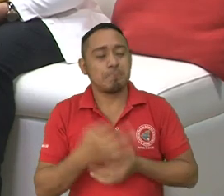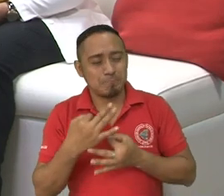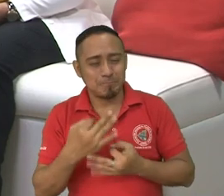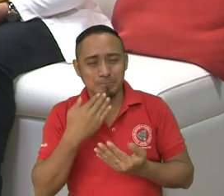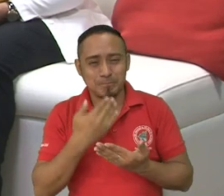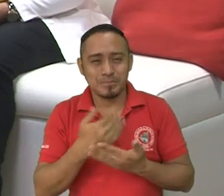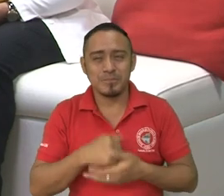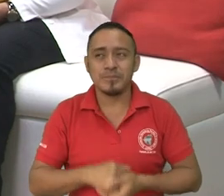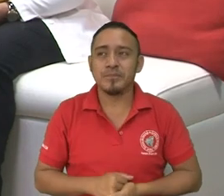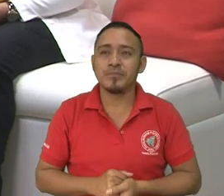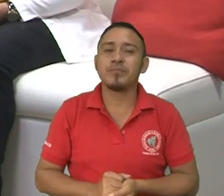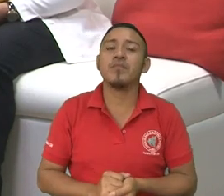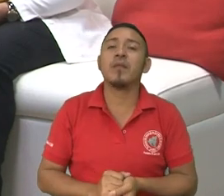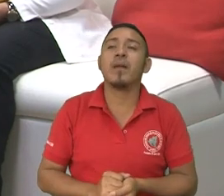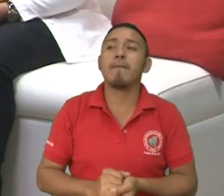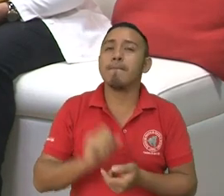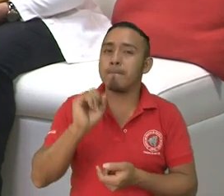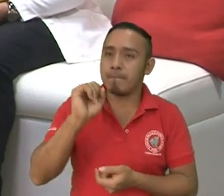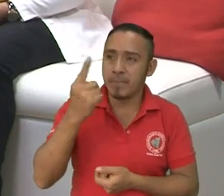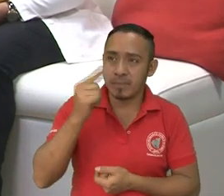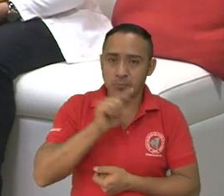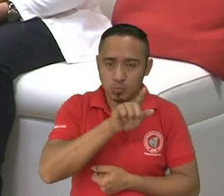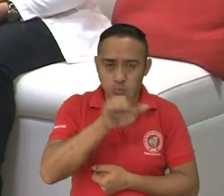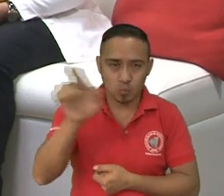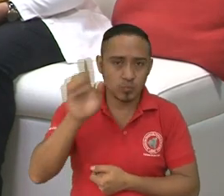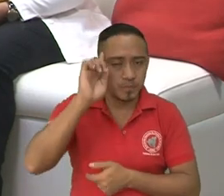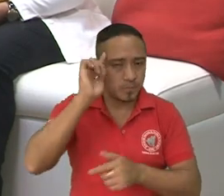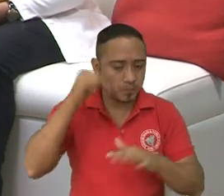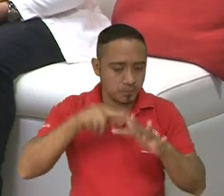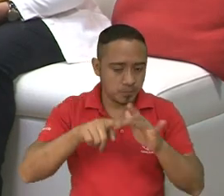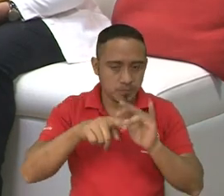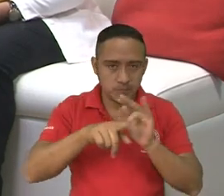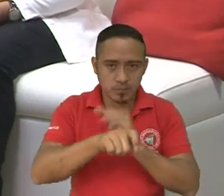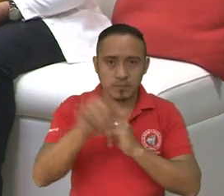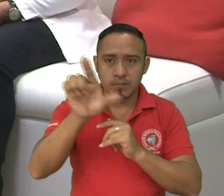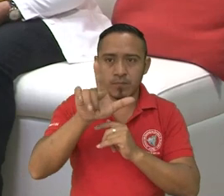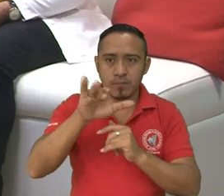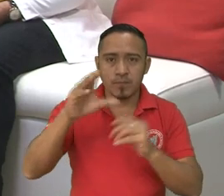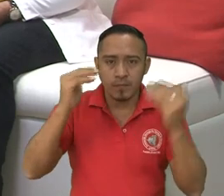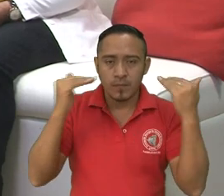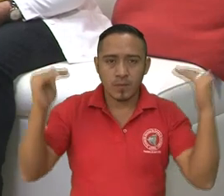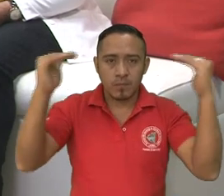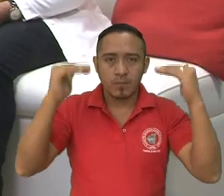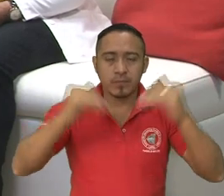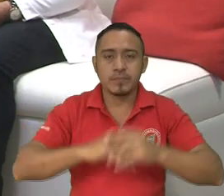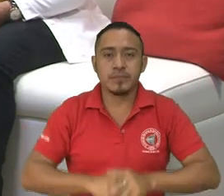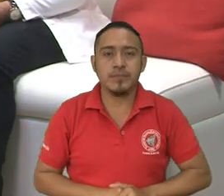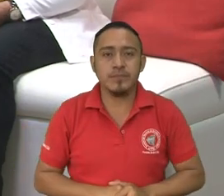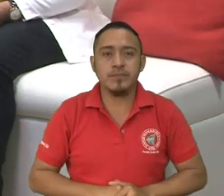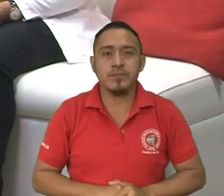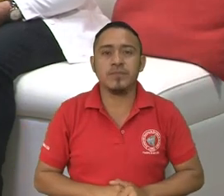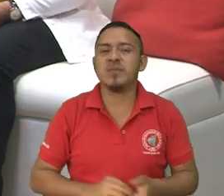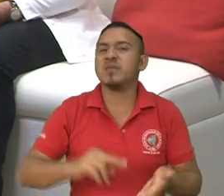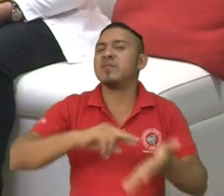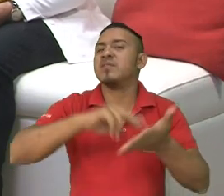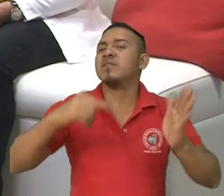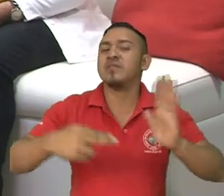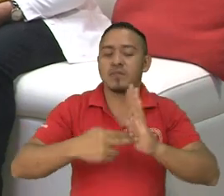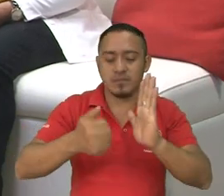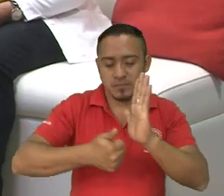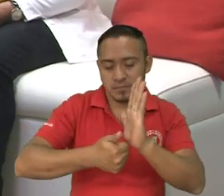¿Por qué? Bueno, vamos a empezar con ese concepto que ustedes, los psicólogos, los licenciados, tienen de autoestima. ¿Qué es la